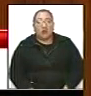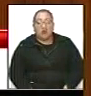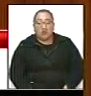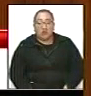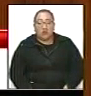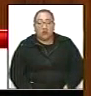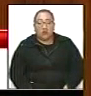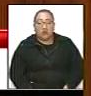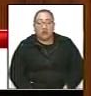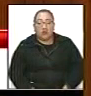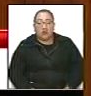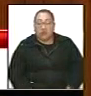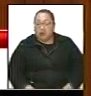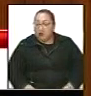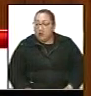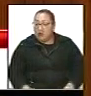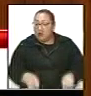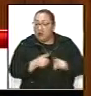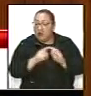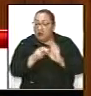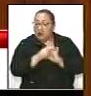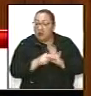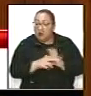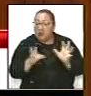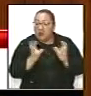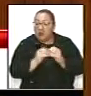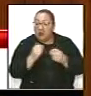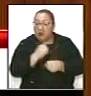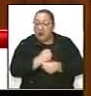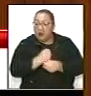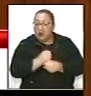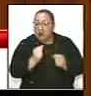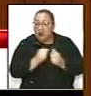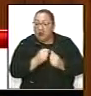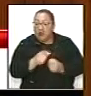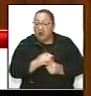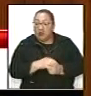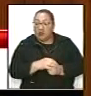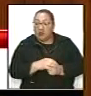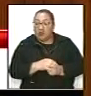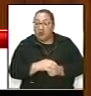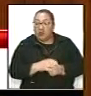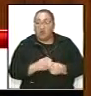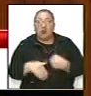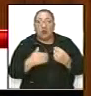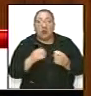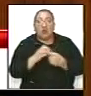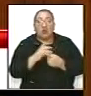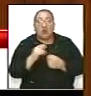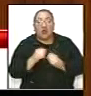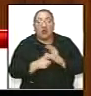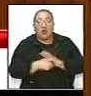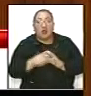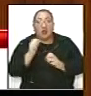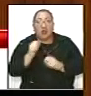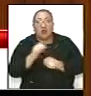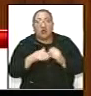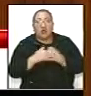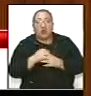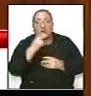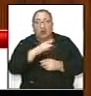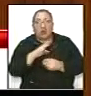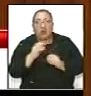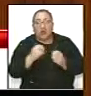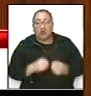además de la normatividad que de manera conjunta hemos trabajado con ustedes y que garantiza los derechos de